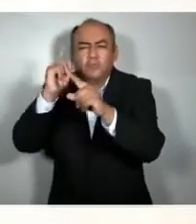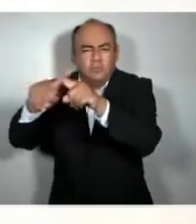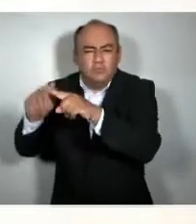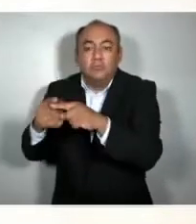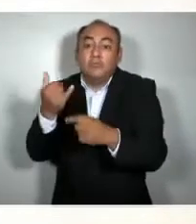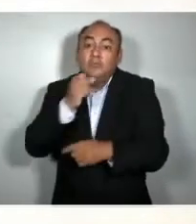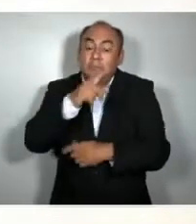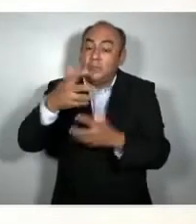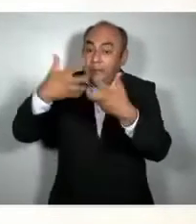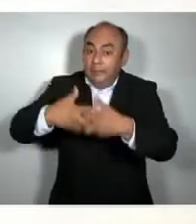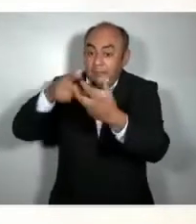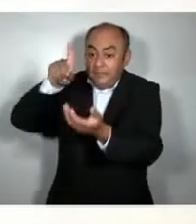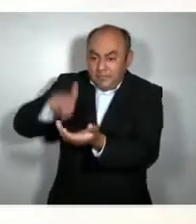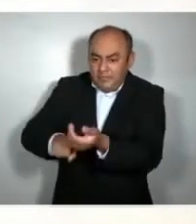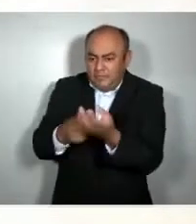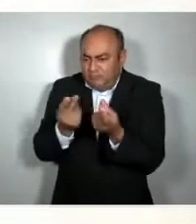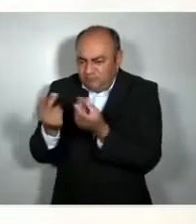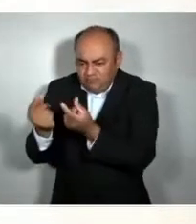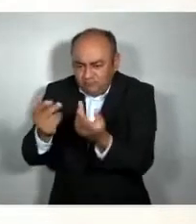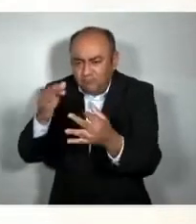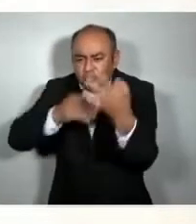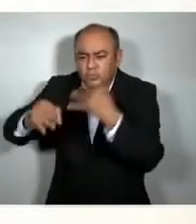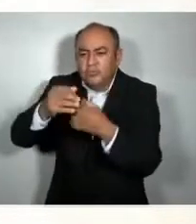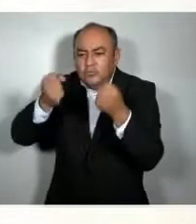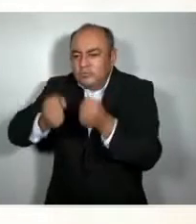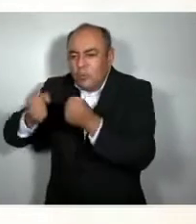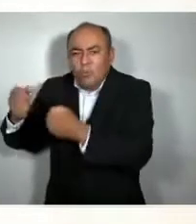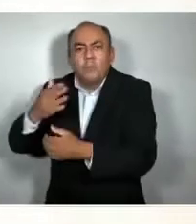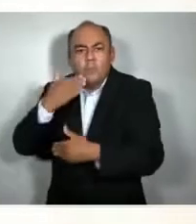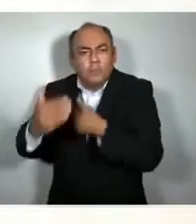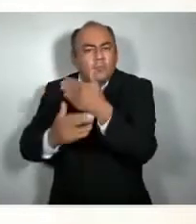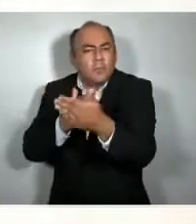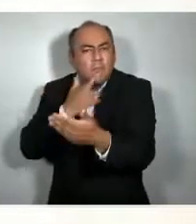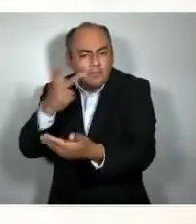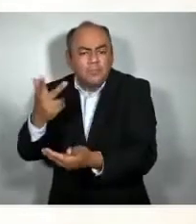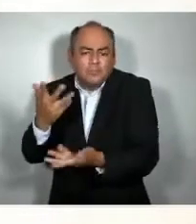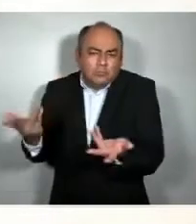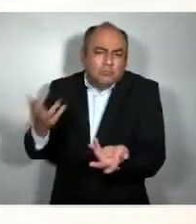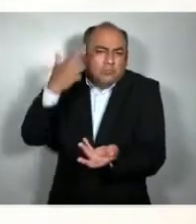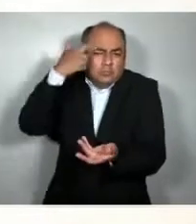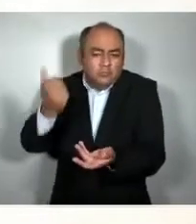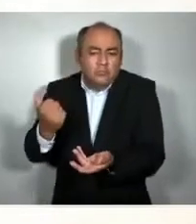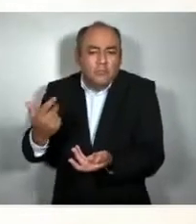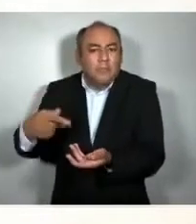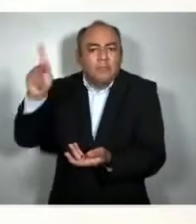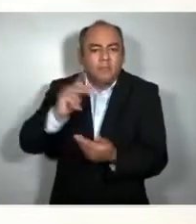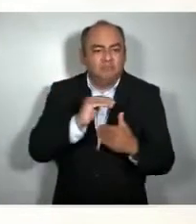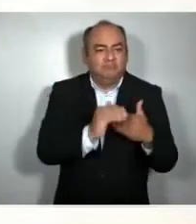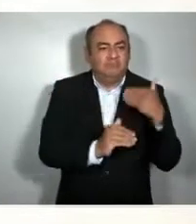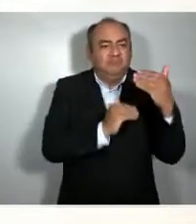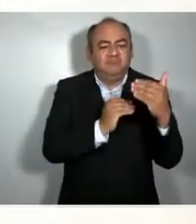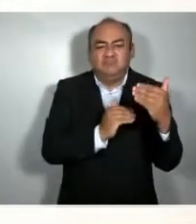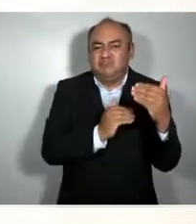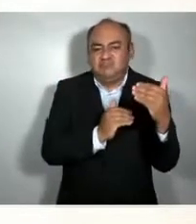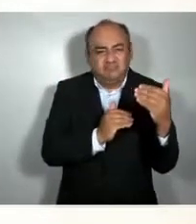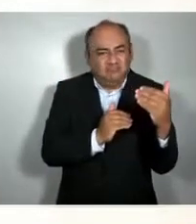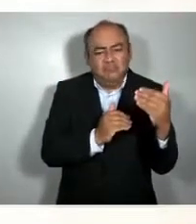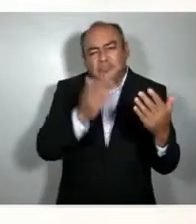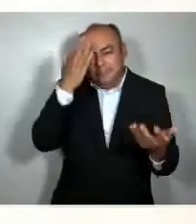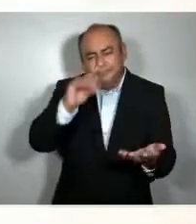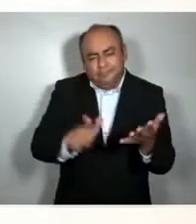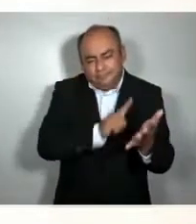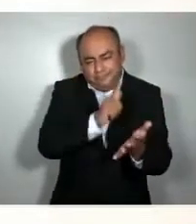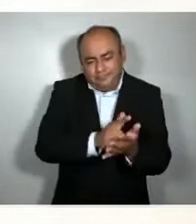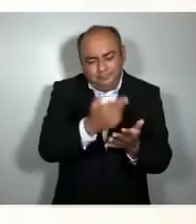se han vuelto más seguros. Es también un claro indicativo de que lo regulado en la ley,